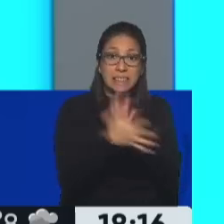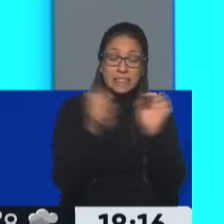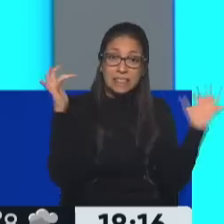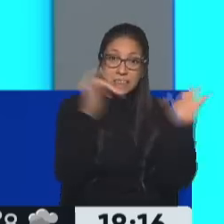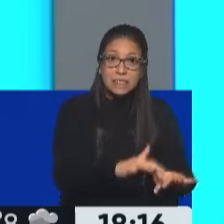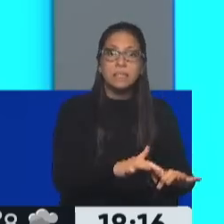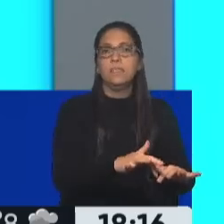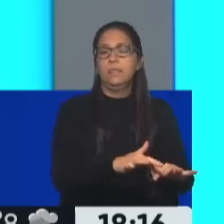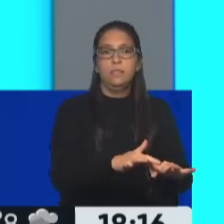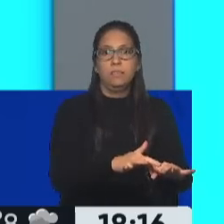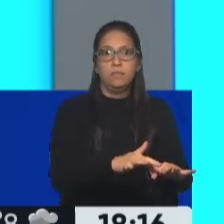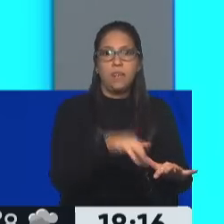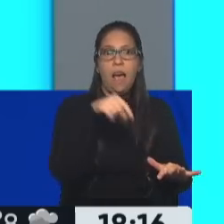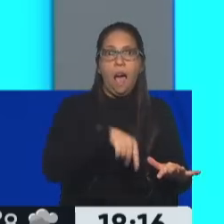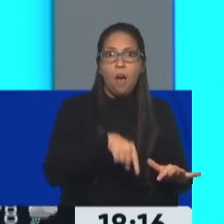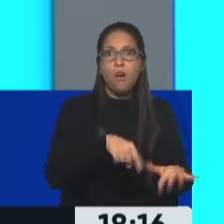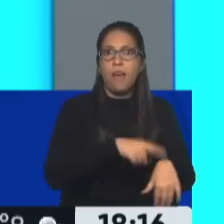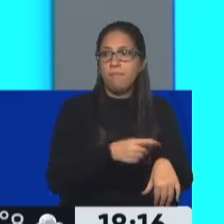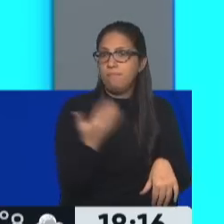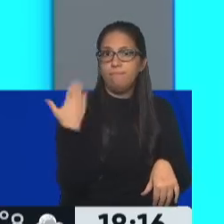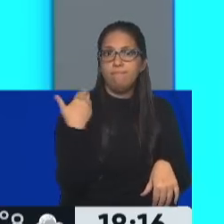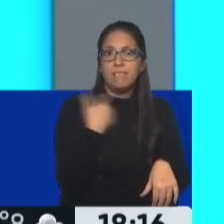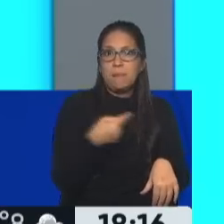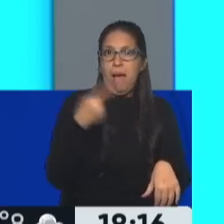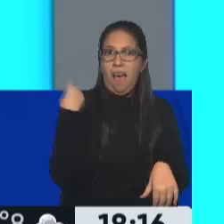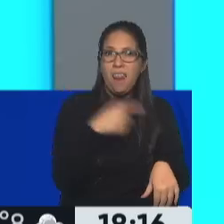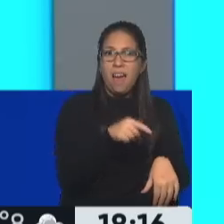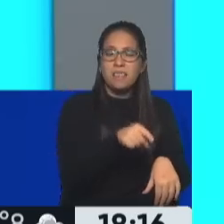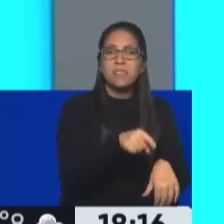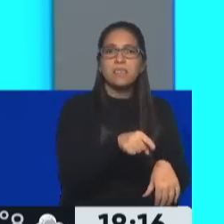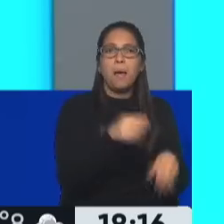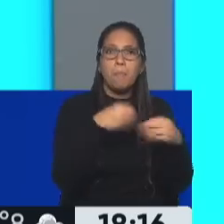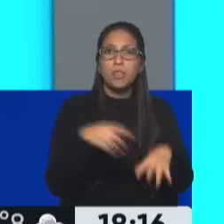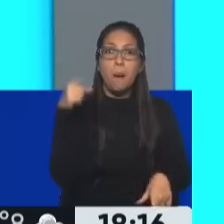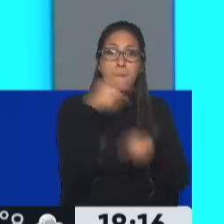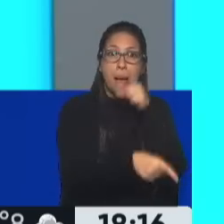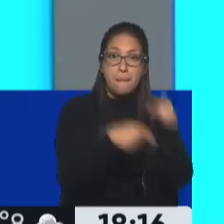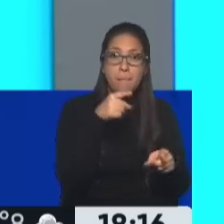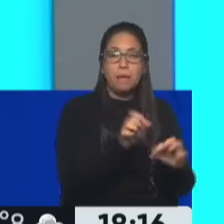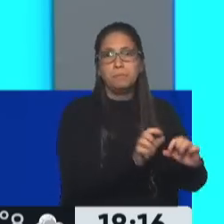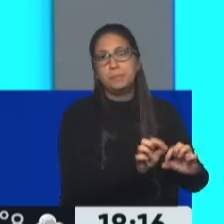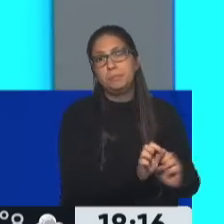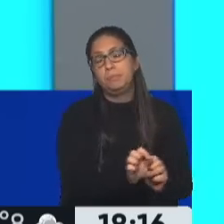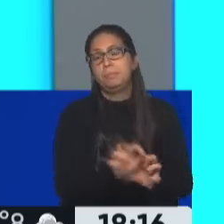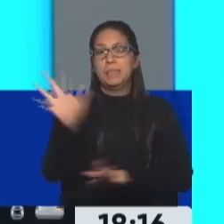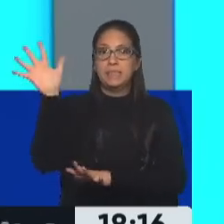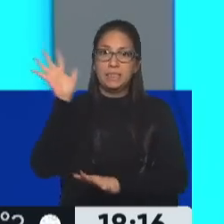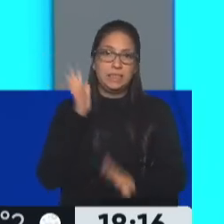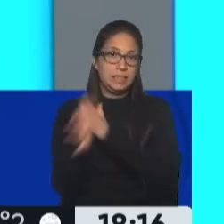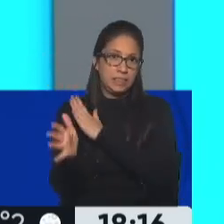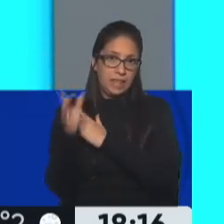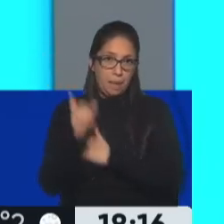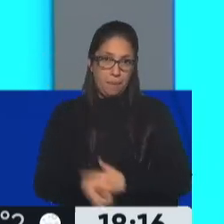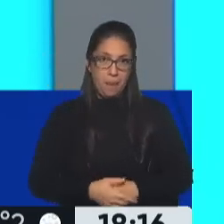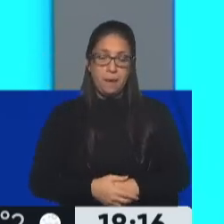ahí, y bueno, y que ahora en estos últimas semanas, desde los comienzos del ataque a Rafah, tuvieron que huir también, ¿no?